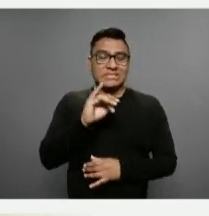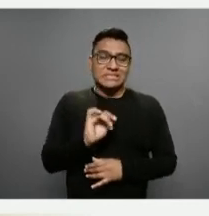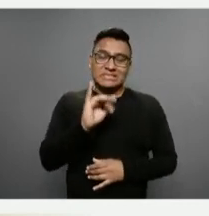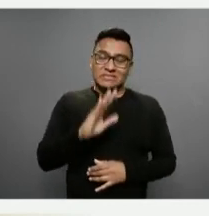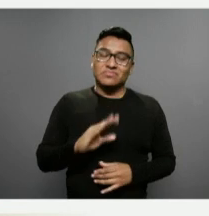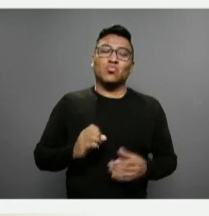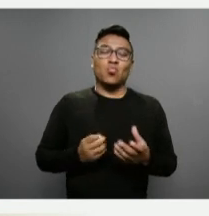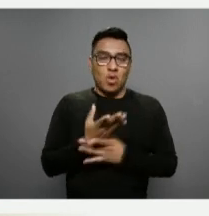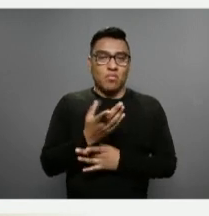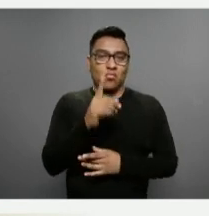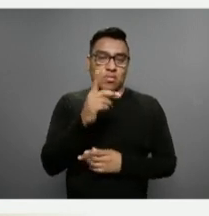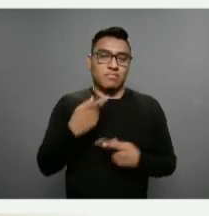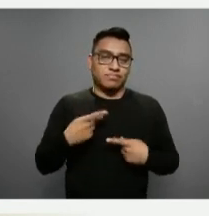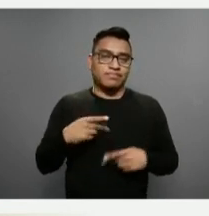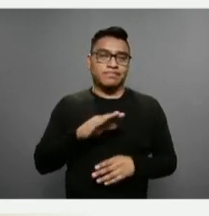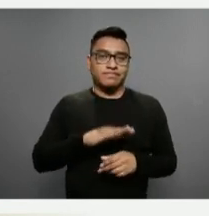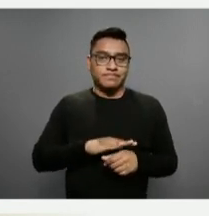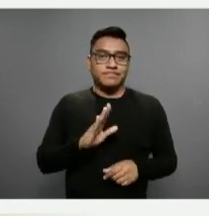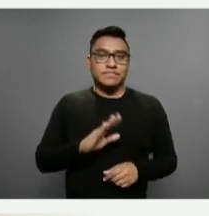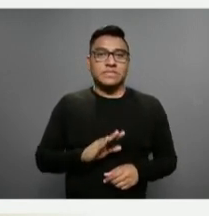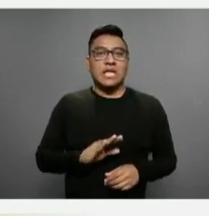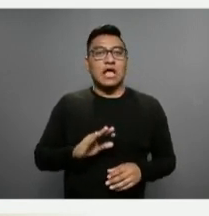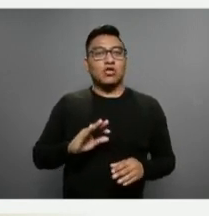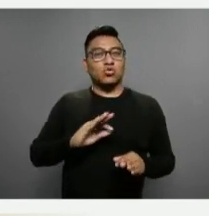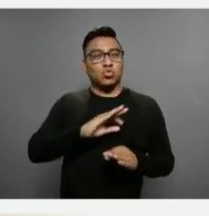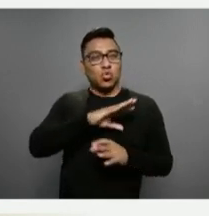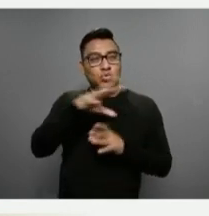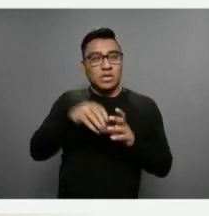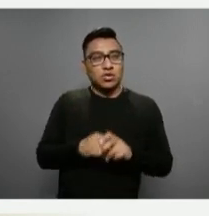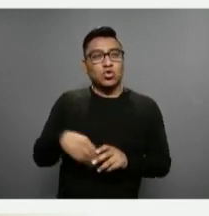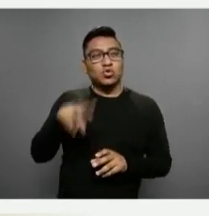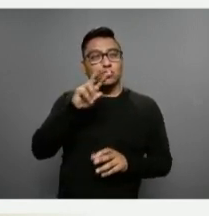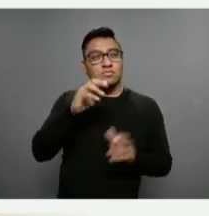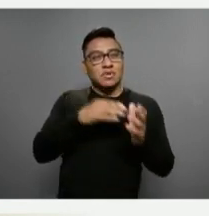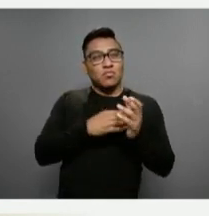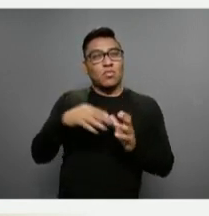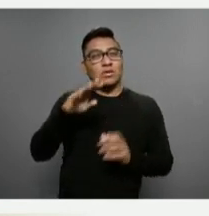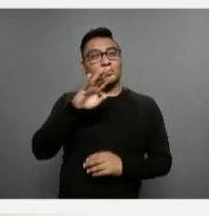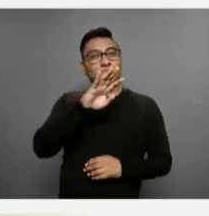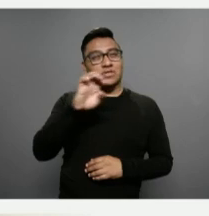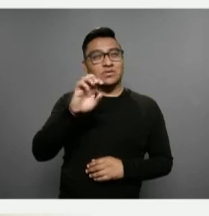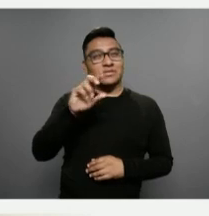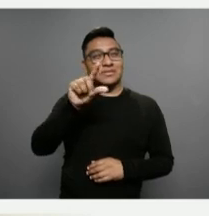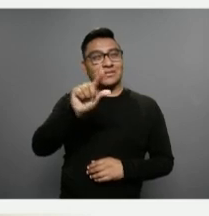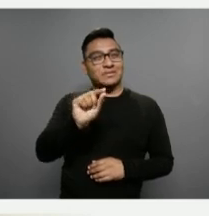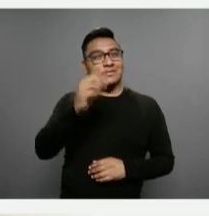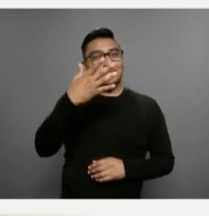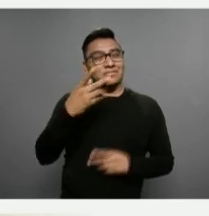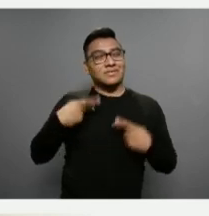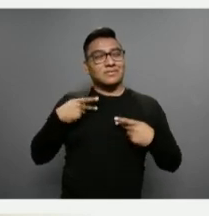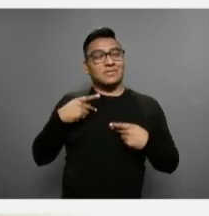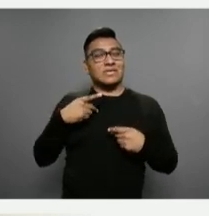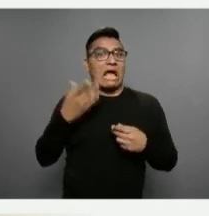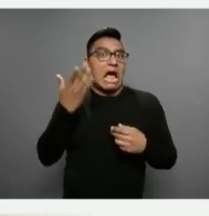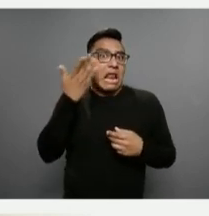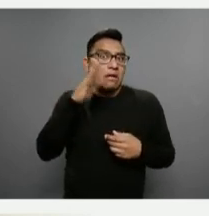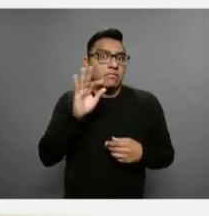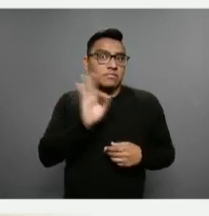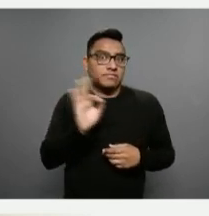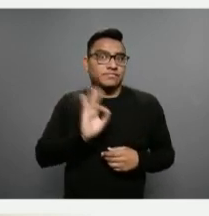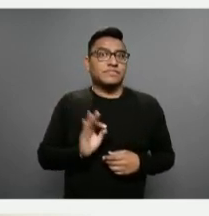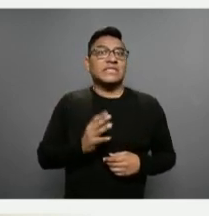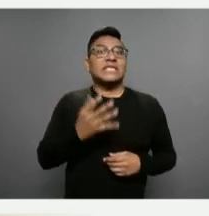sí. Luego tenemos que aún un total de 2.475 casos sospechosos. En los casos descartados ya sube